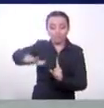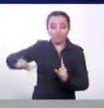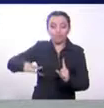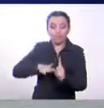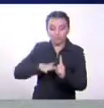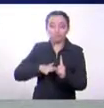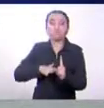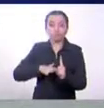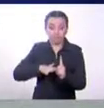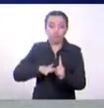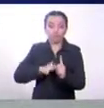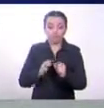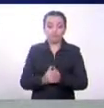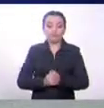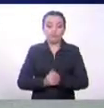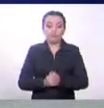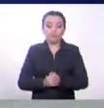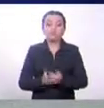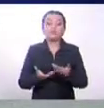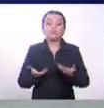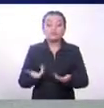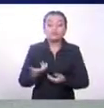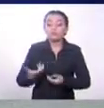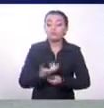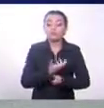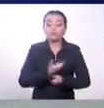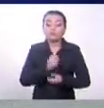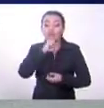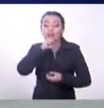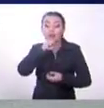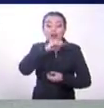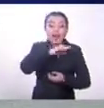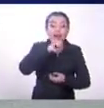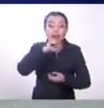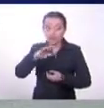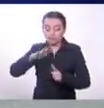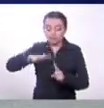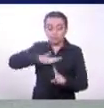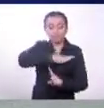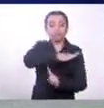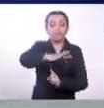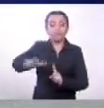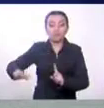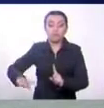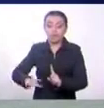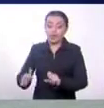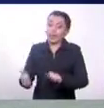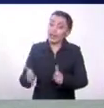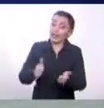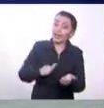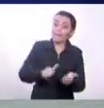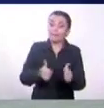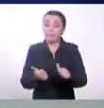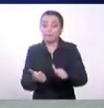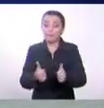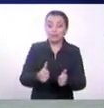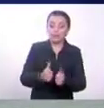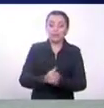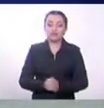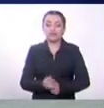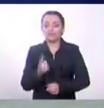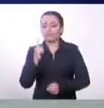emitimos un mensaje, también depende mucho del contexto. Claro. Depende mucho también, porque hay emisores que son,